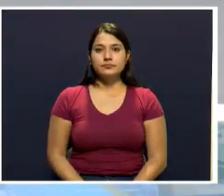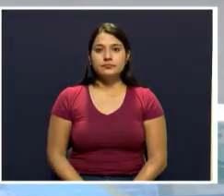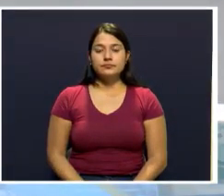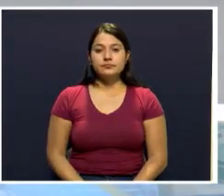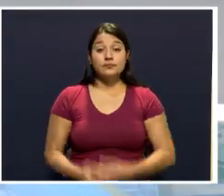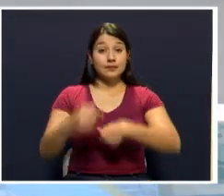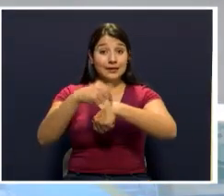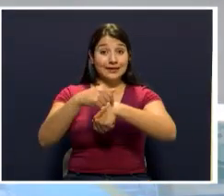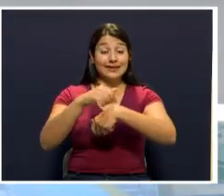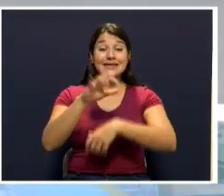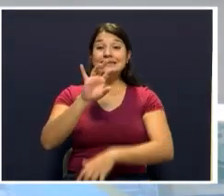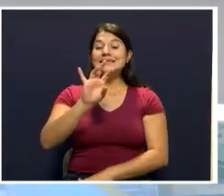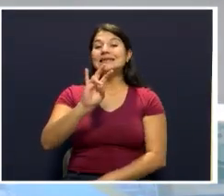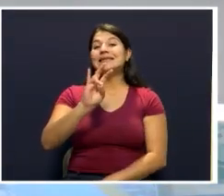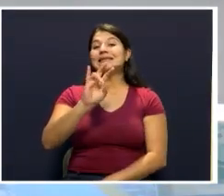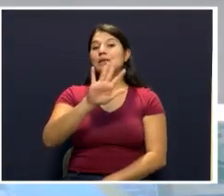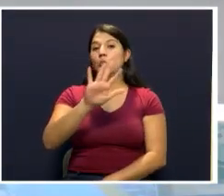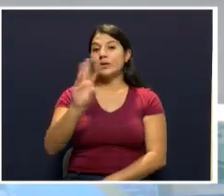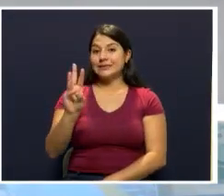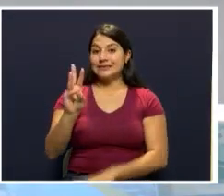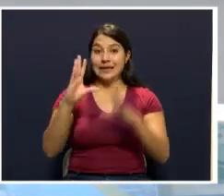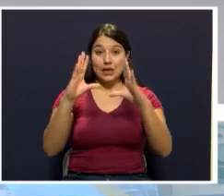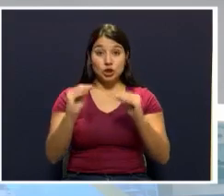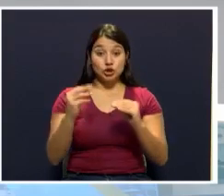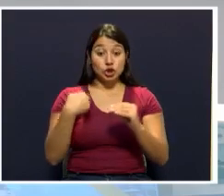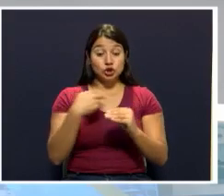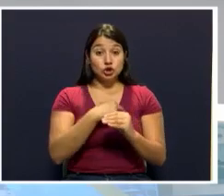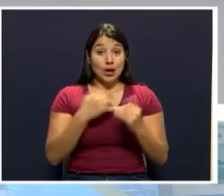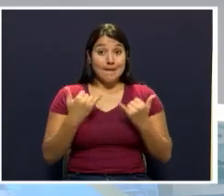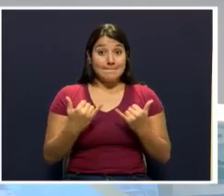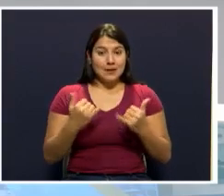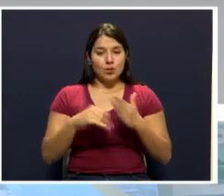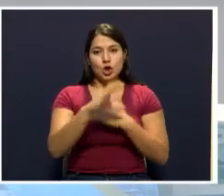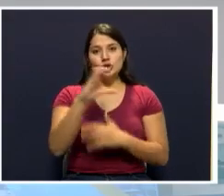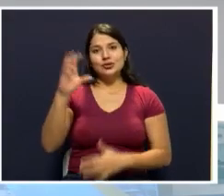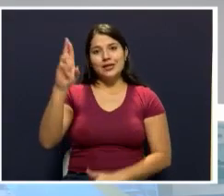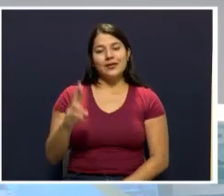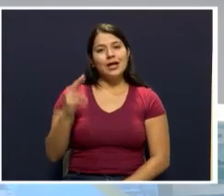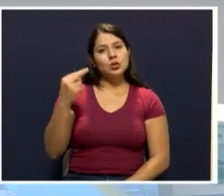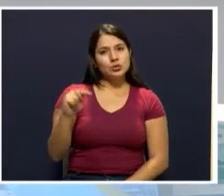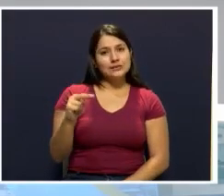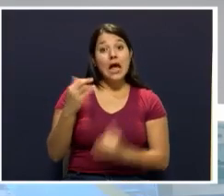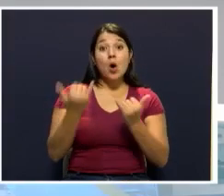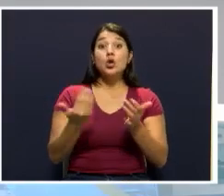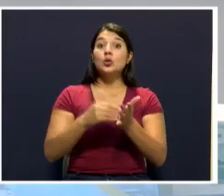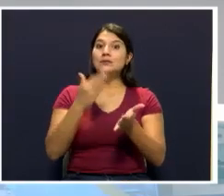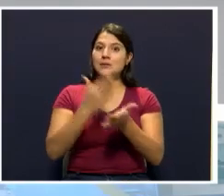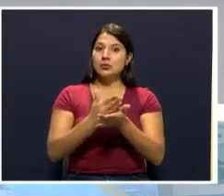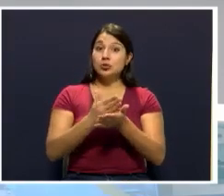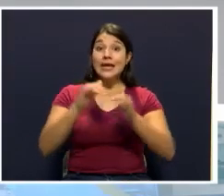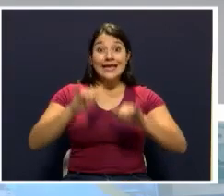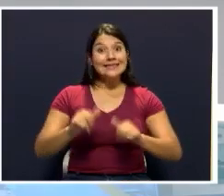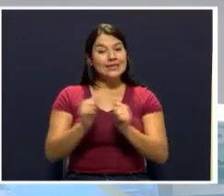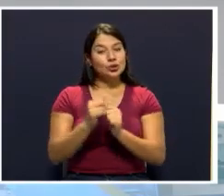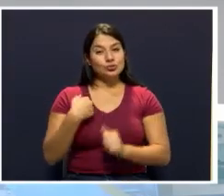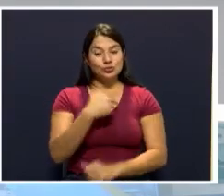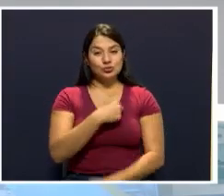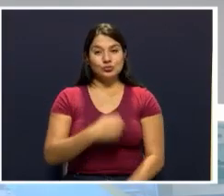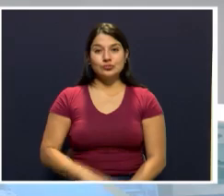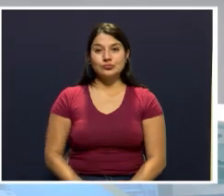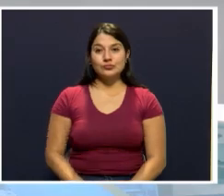A las 7:56 de la noche estamos en vivo en Costa Rica Noticias y hacemos una nueva pausa. Quédese con nosotros.